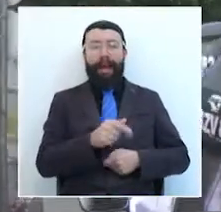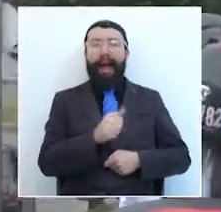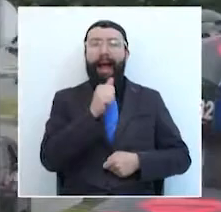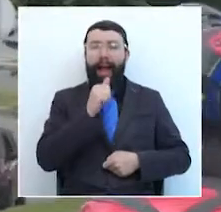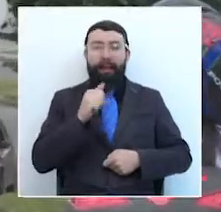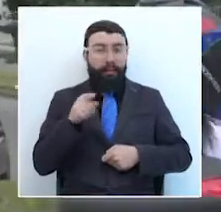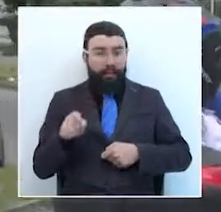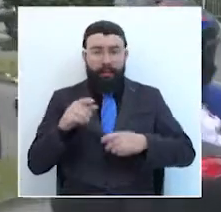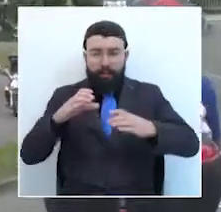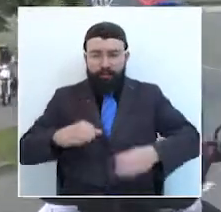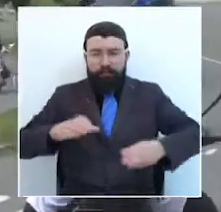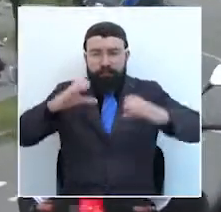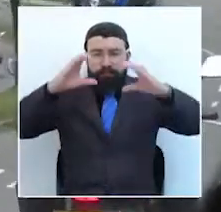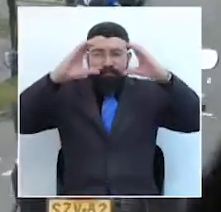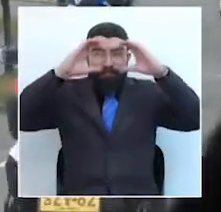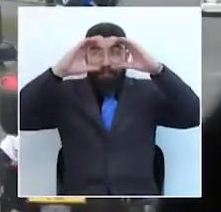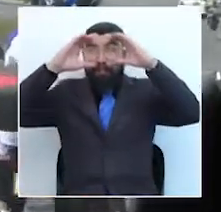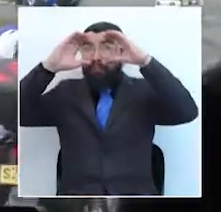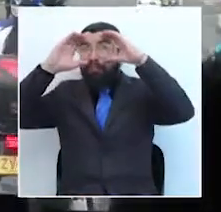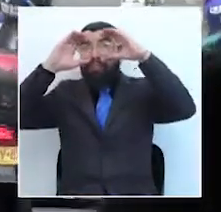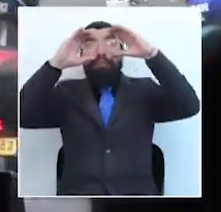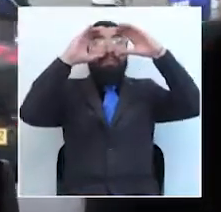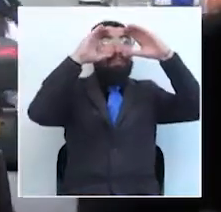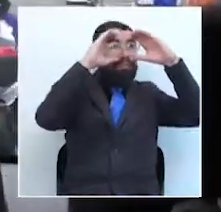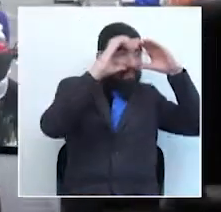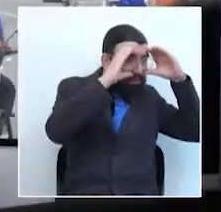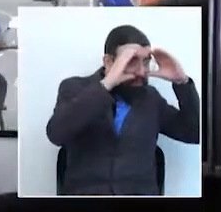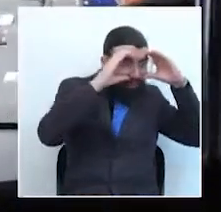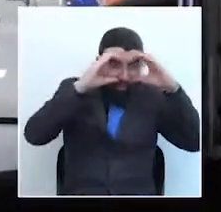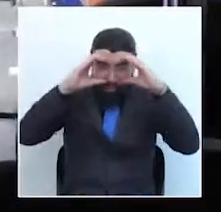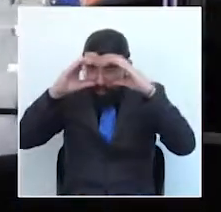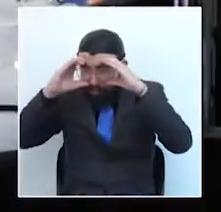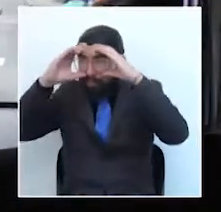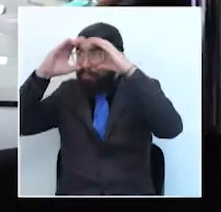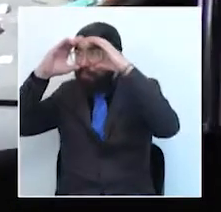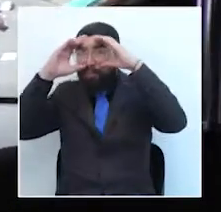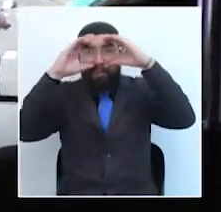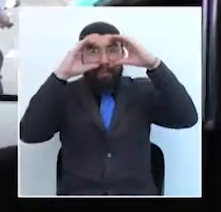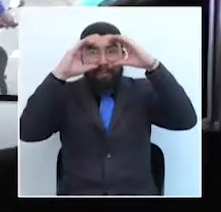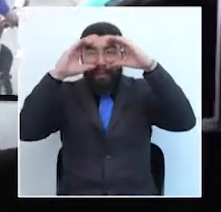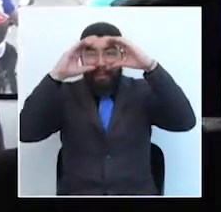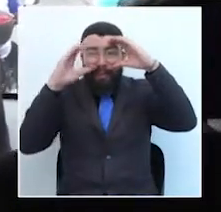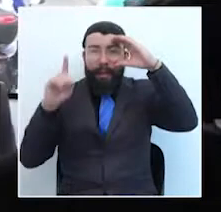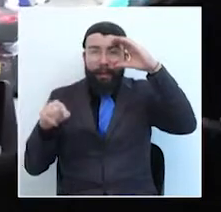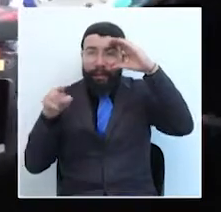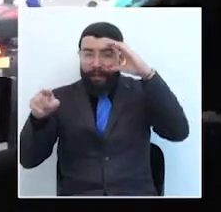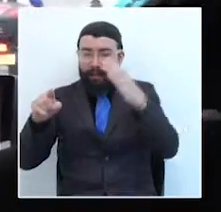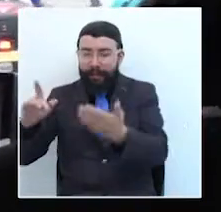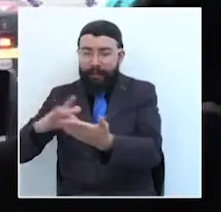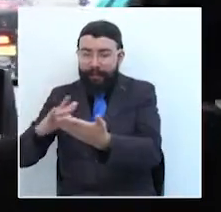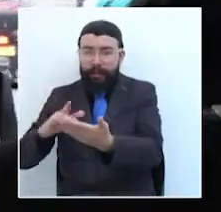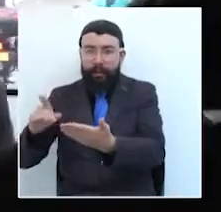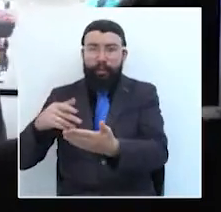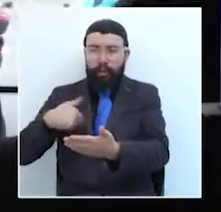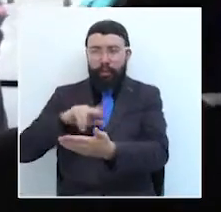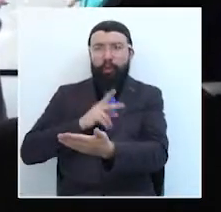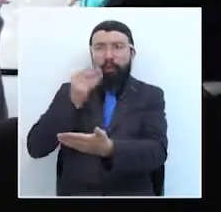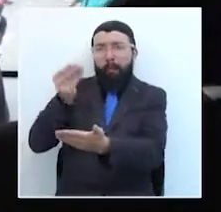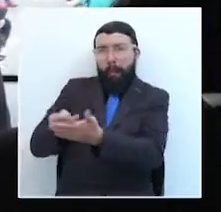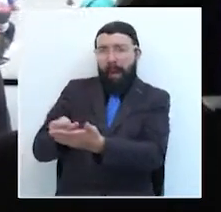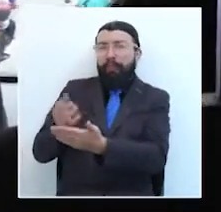que son unas gafas de tercera dimensión que pasa por medio de las gafas y dio una aplicación que nosotros pagamos a